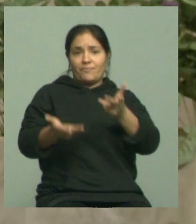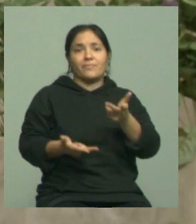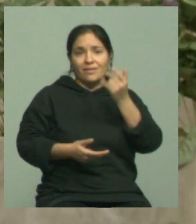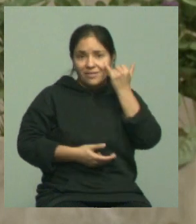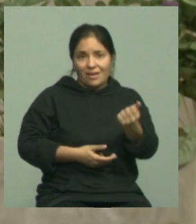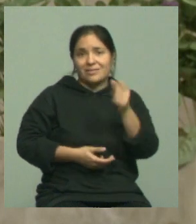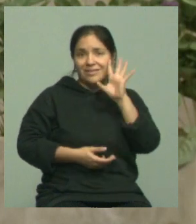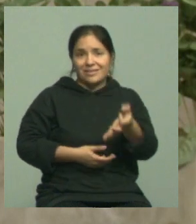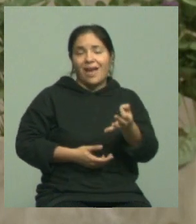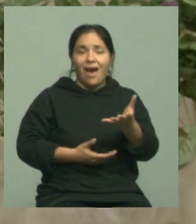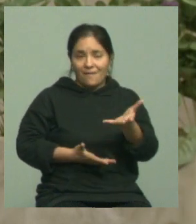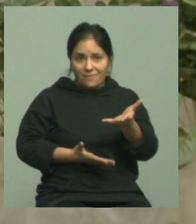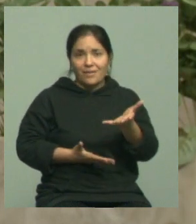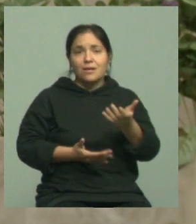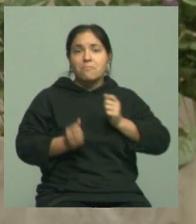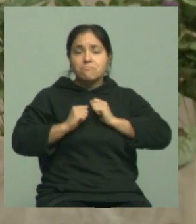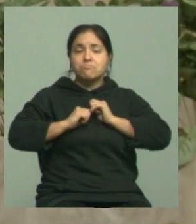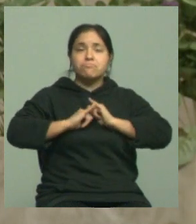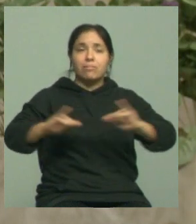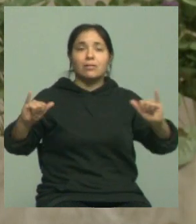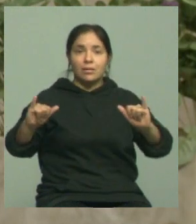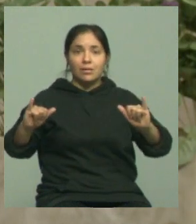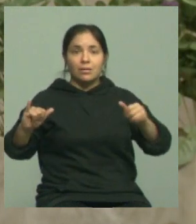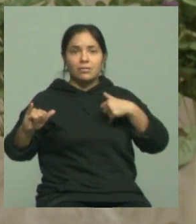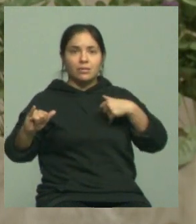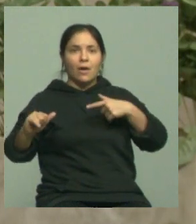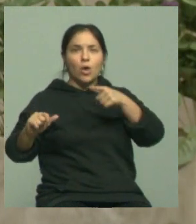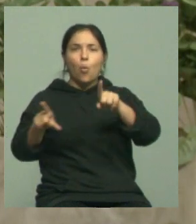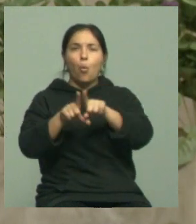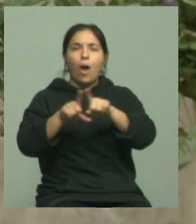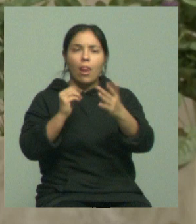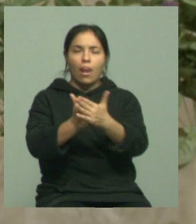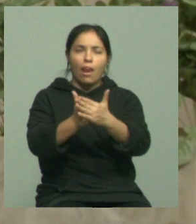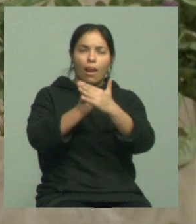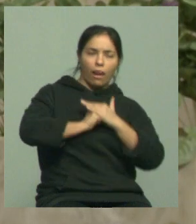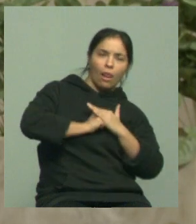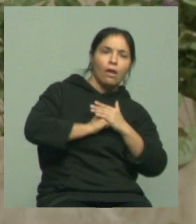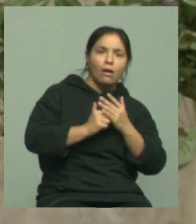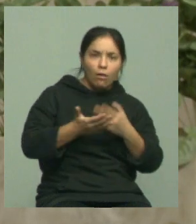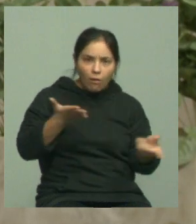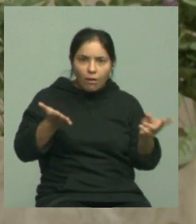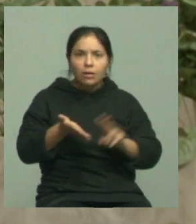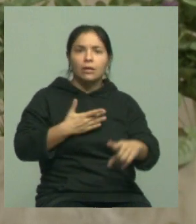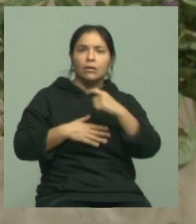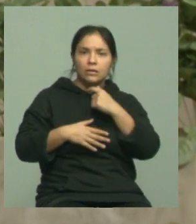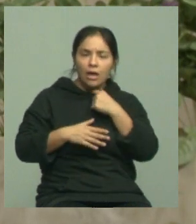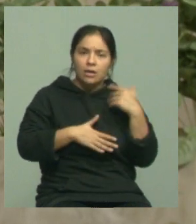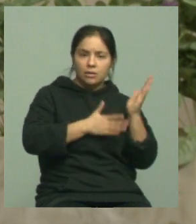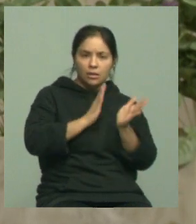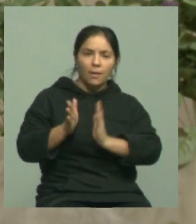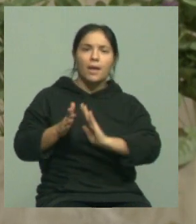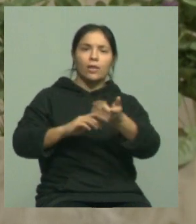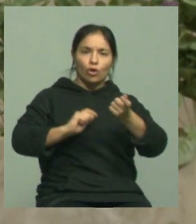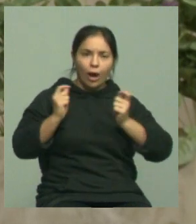obviamente que lo dan a conocer y tienen el temor ese de, bueno, puede aparecer como este psicólogo o peor aún,